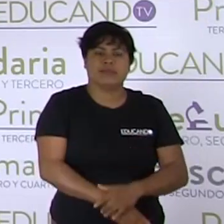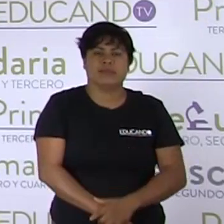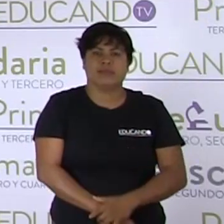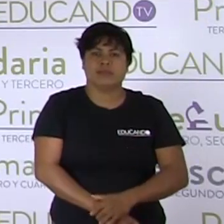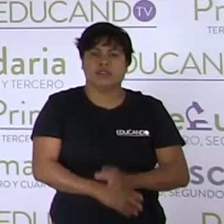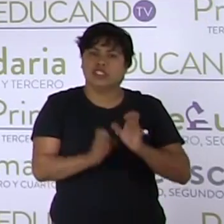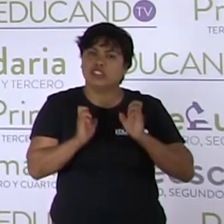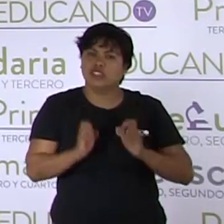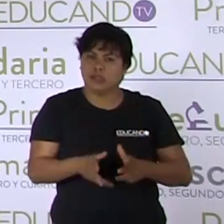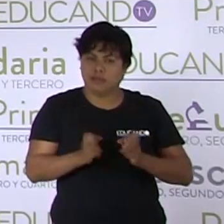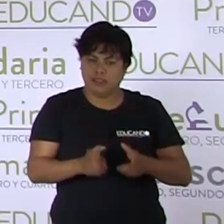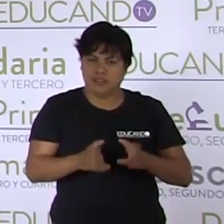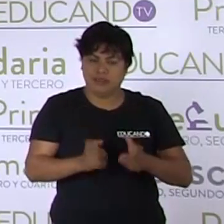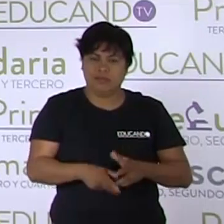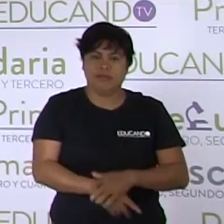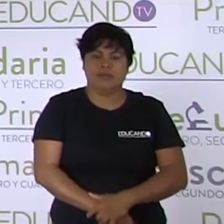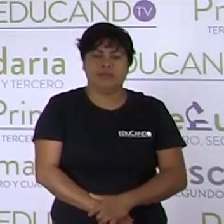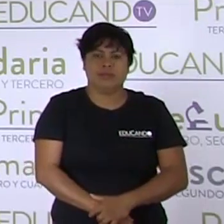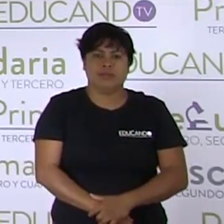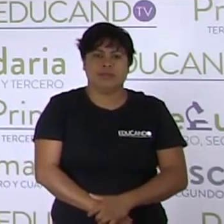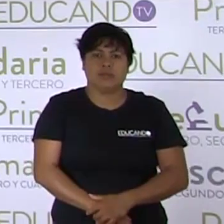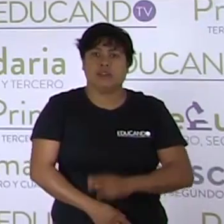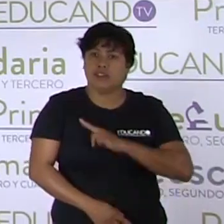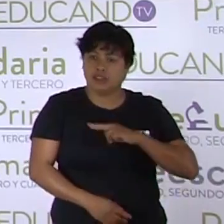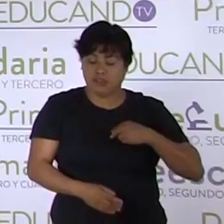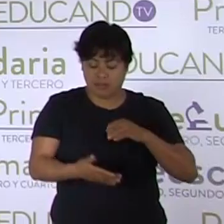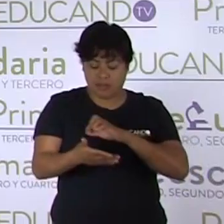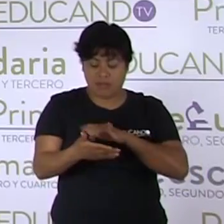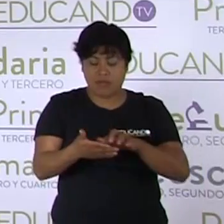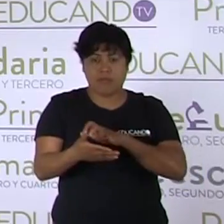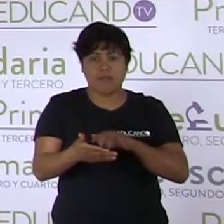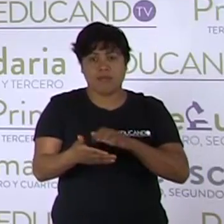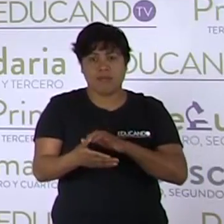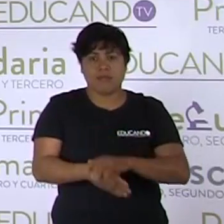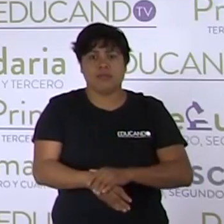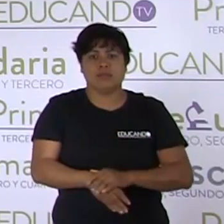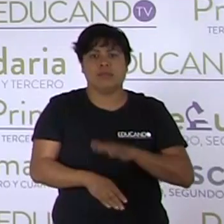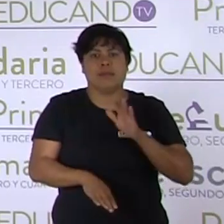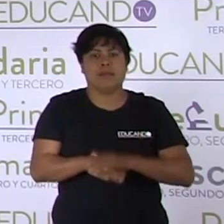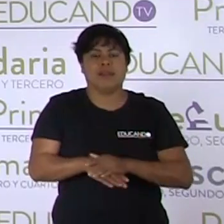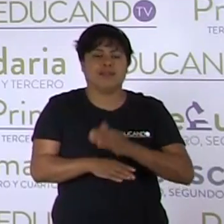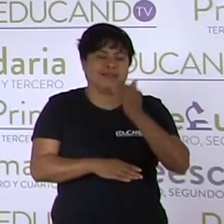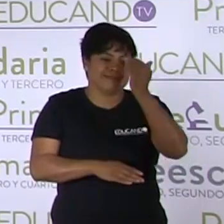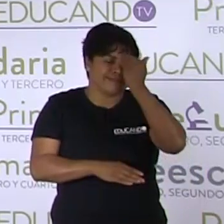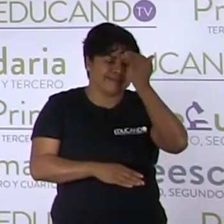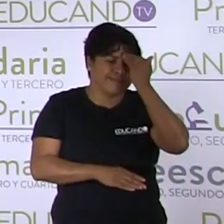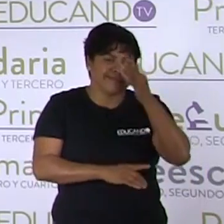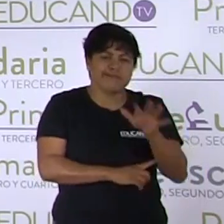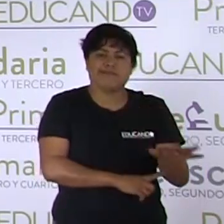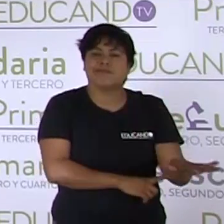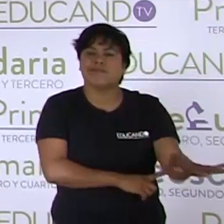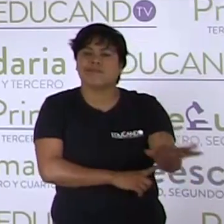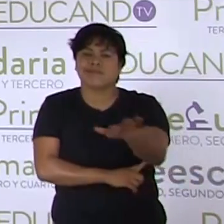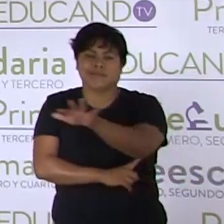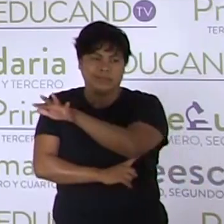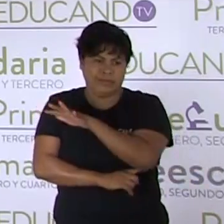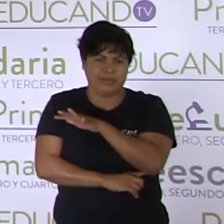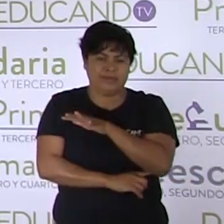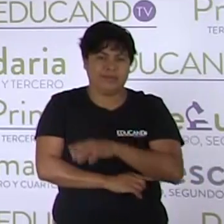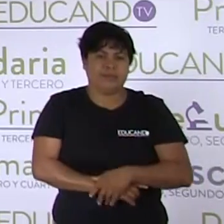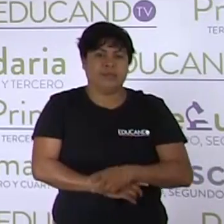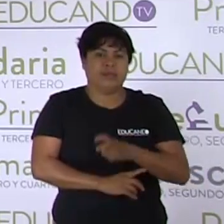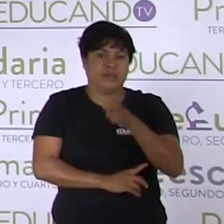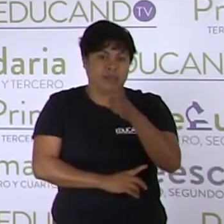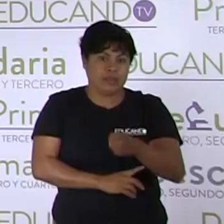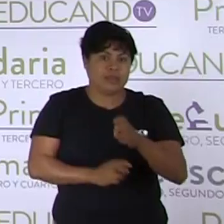a Chiapas y leemos un cuento más popular y que